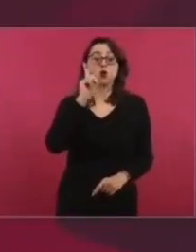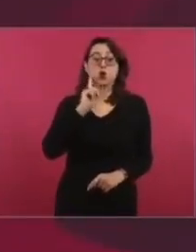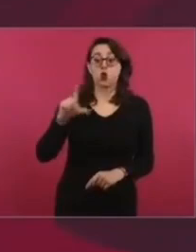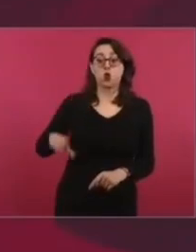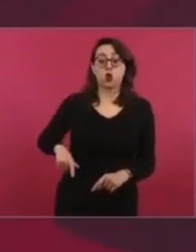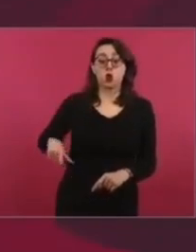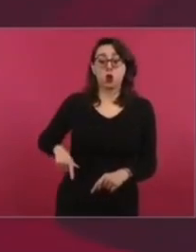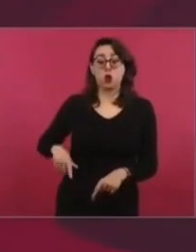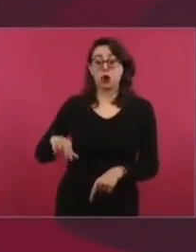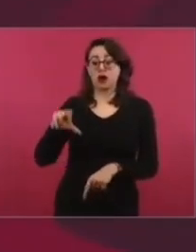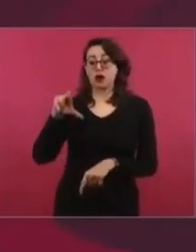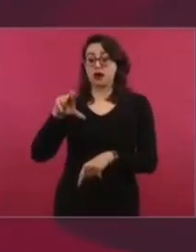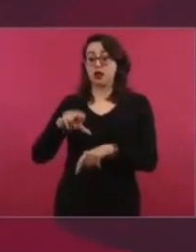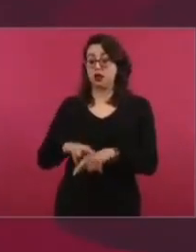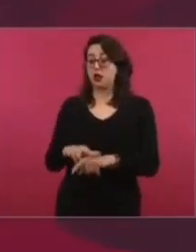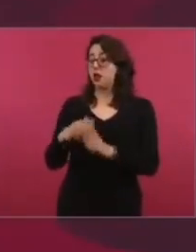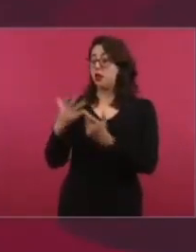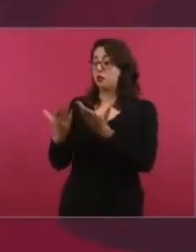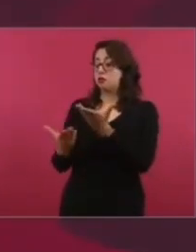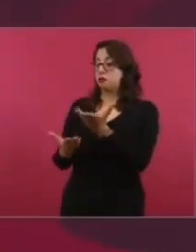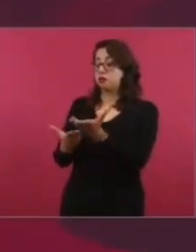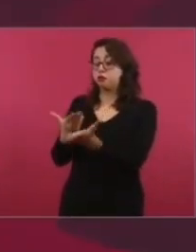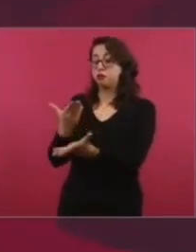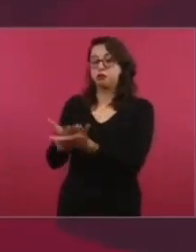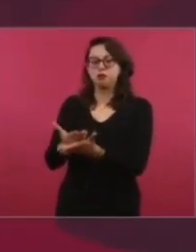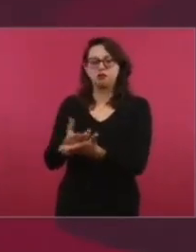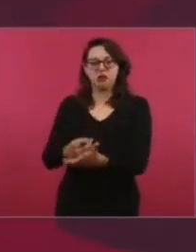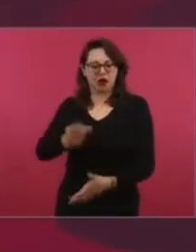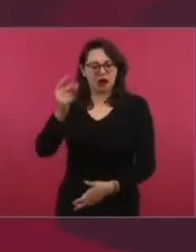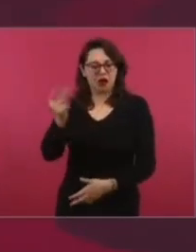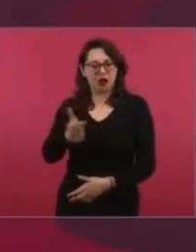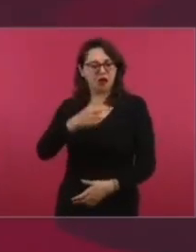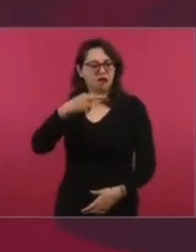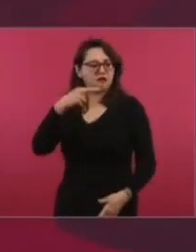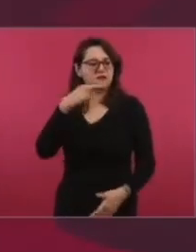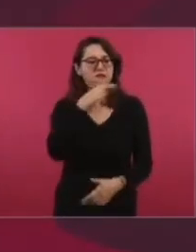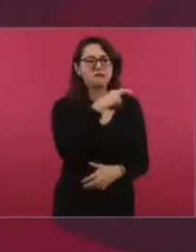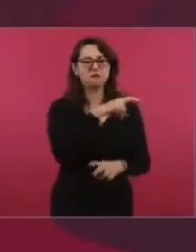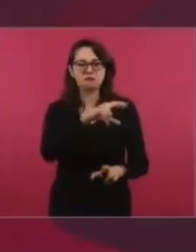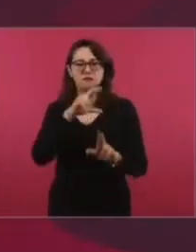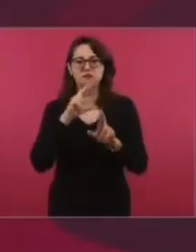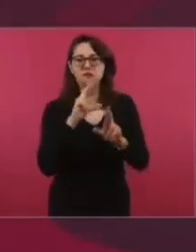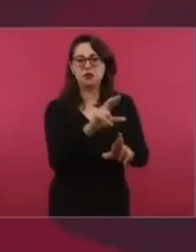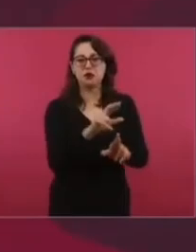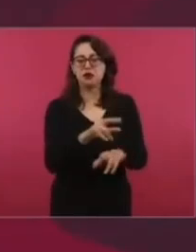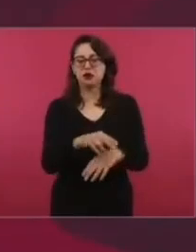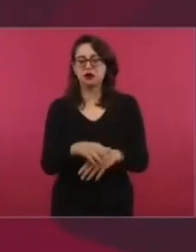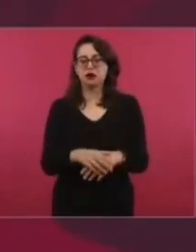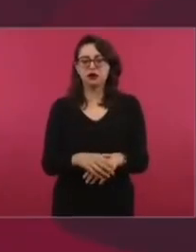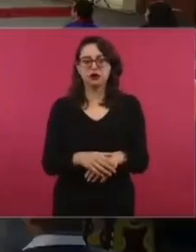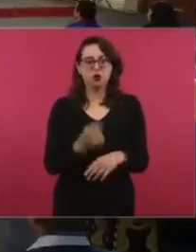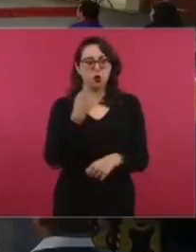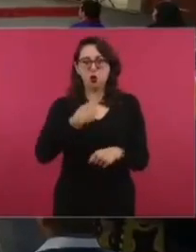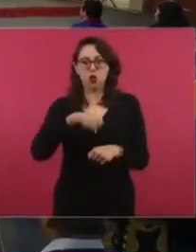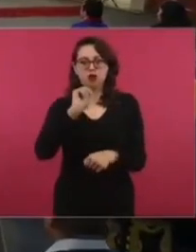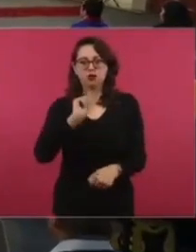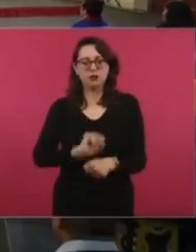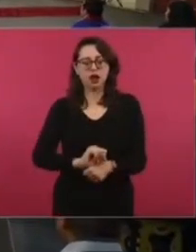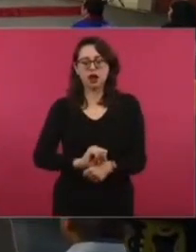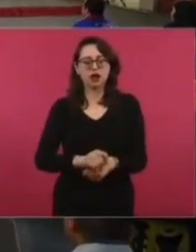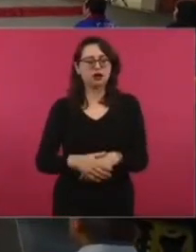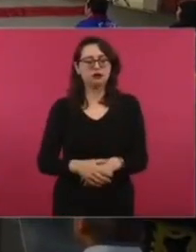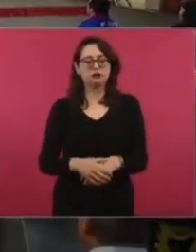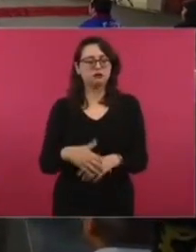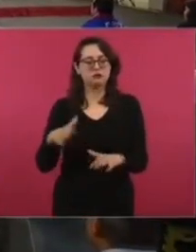este en 2024 aplicar el plan c En serio bueno también es importante esto de la Reforma al poder